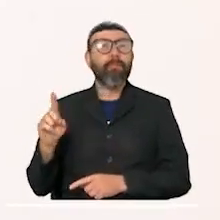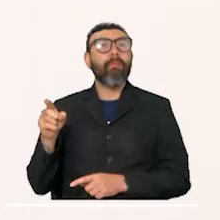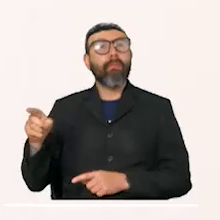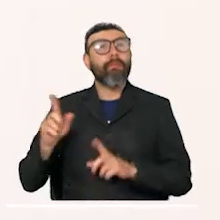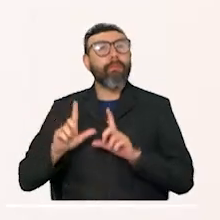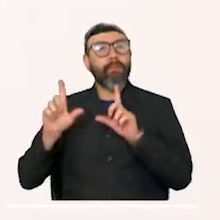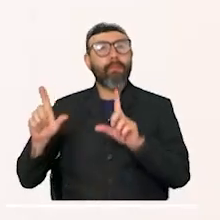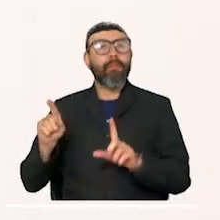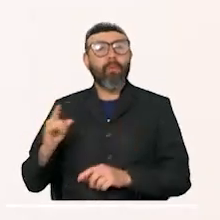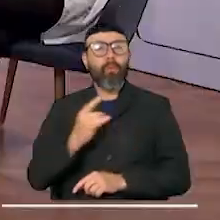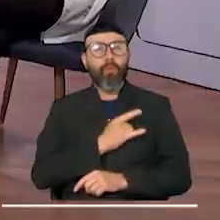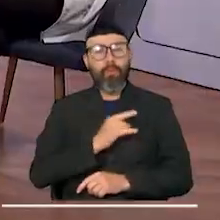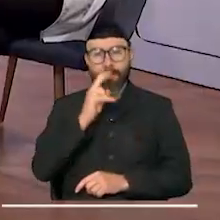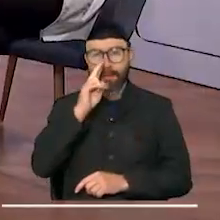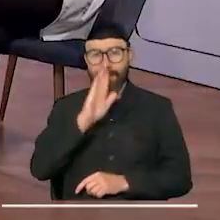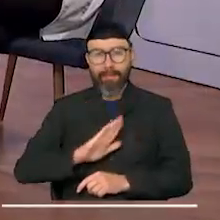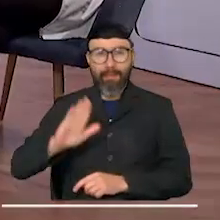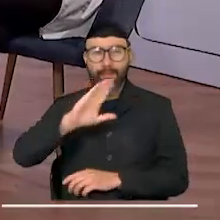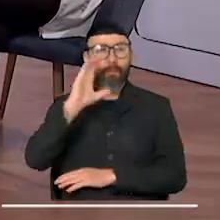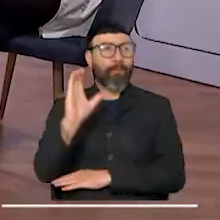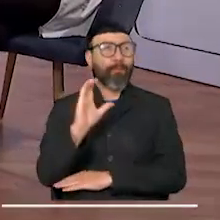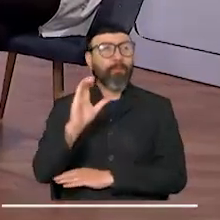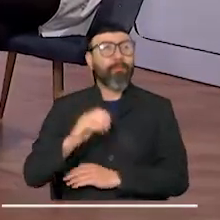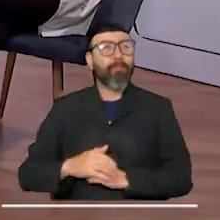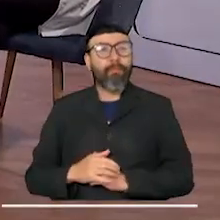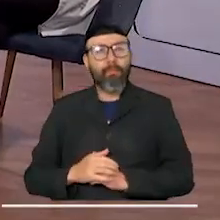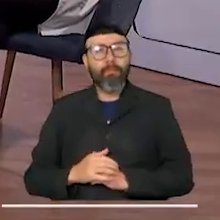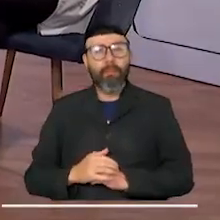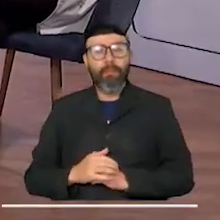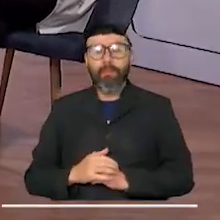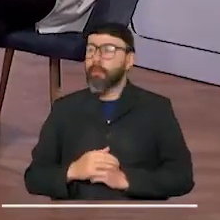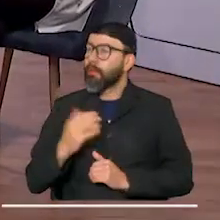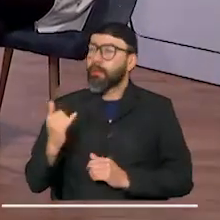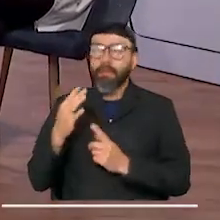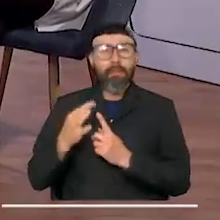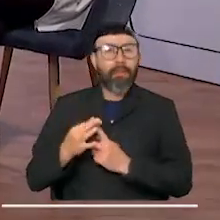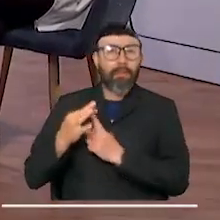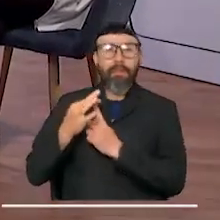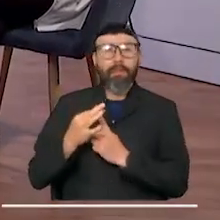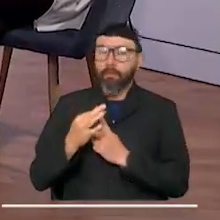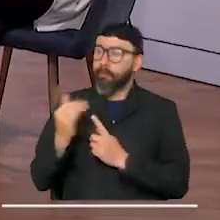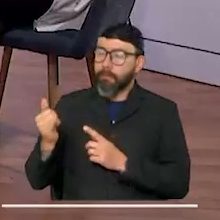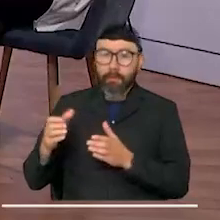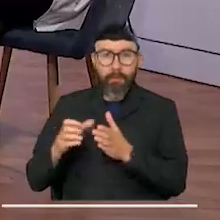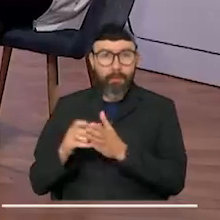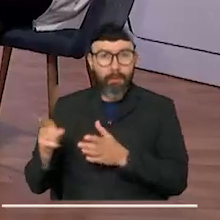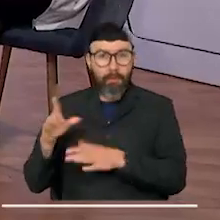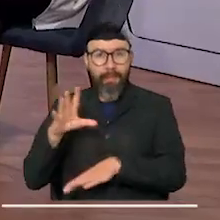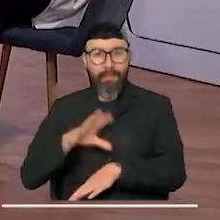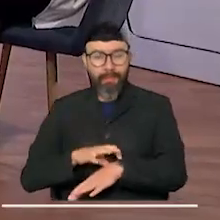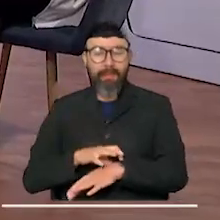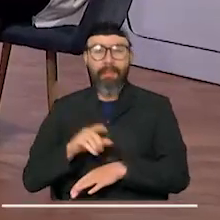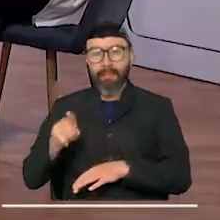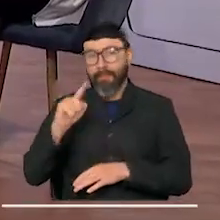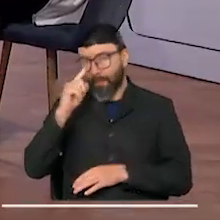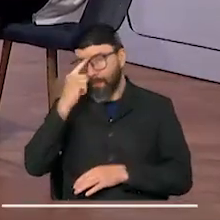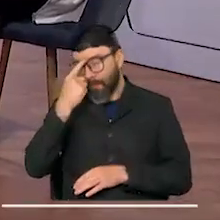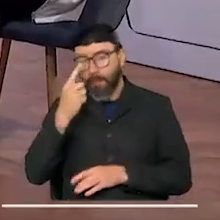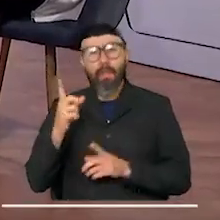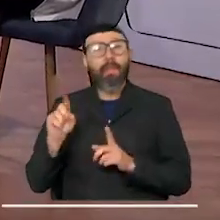de la Universidad Nacional de Colombia especializada y medicina ayurvédica También tenemos